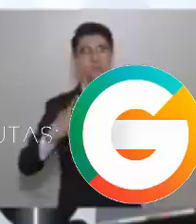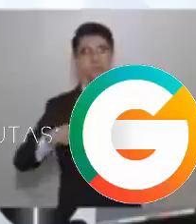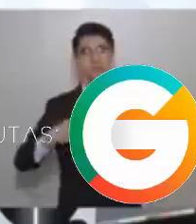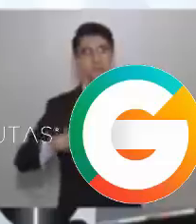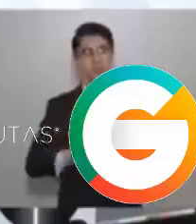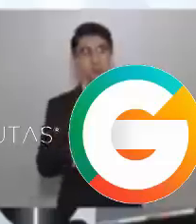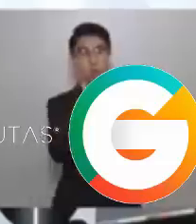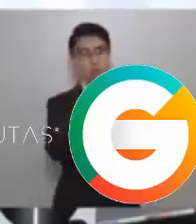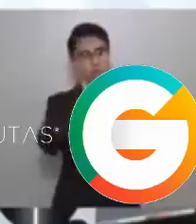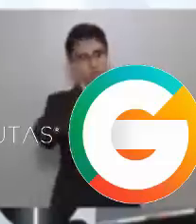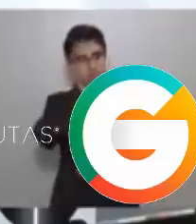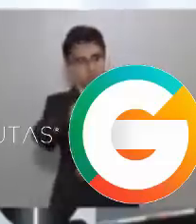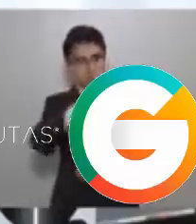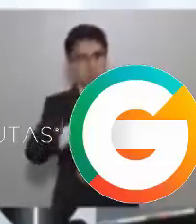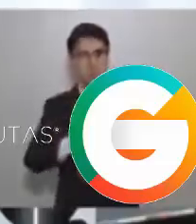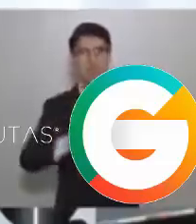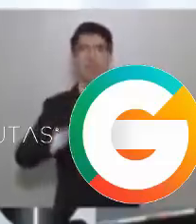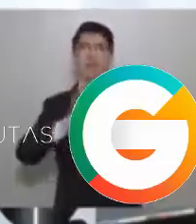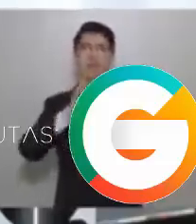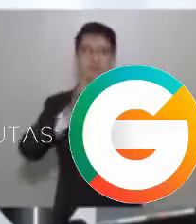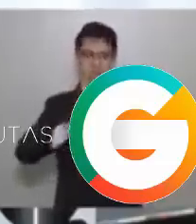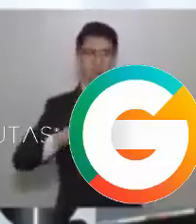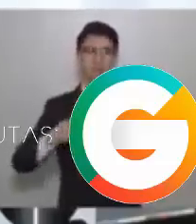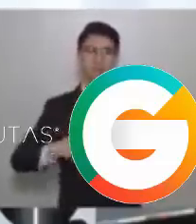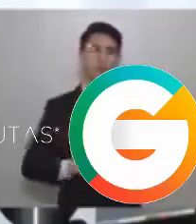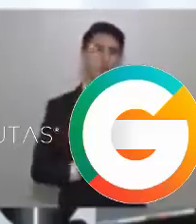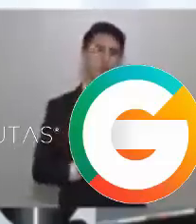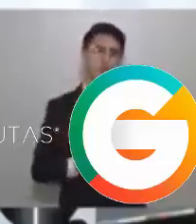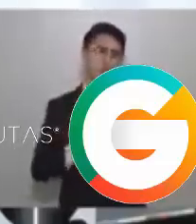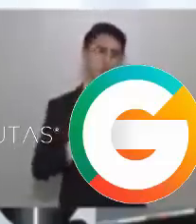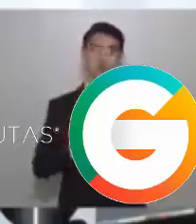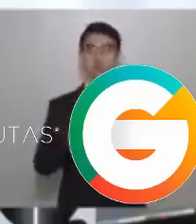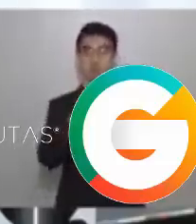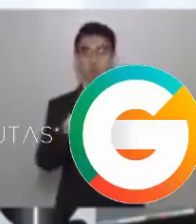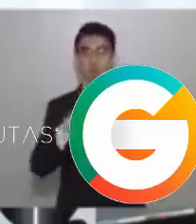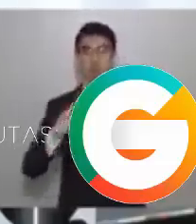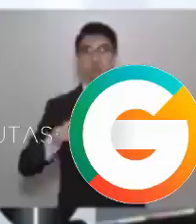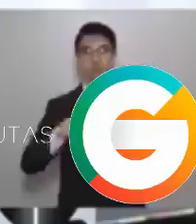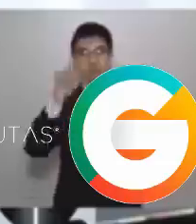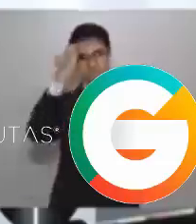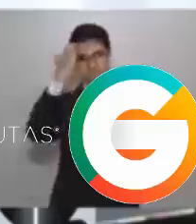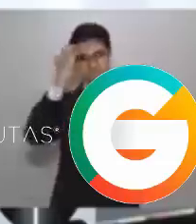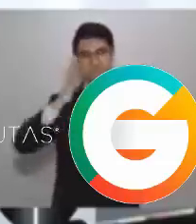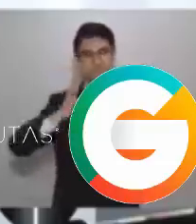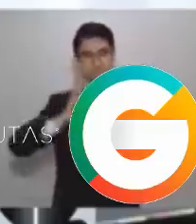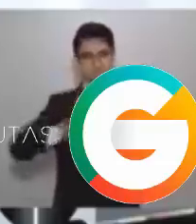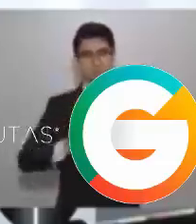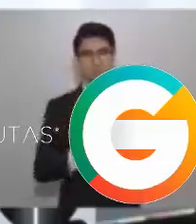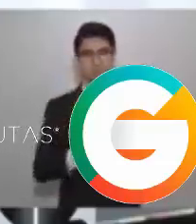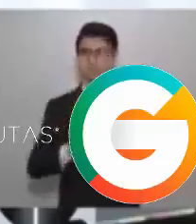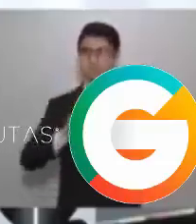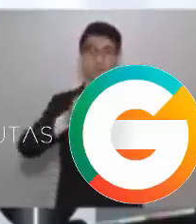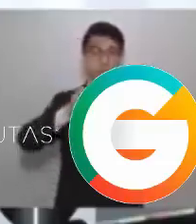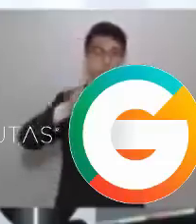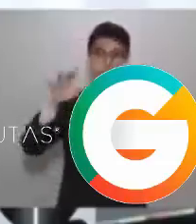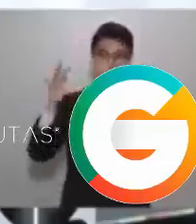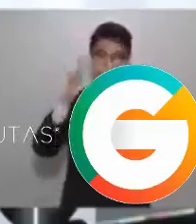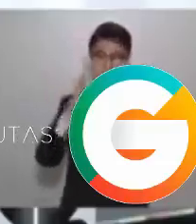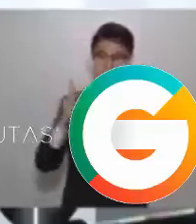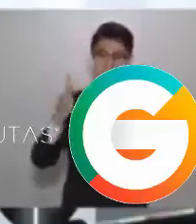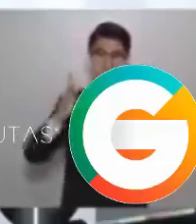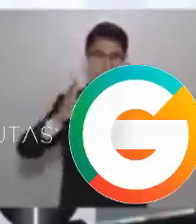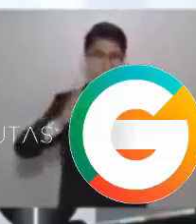cuyas identidades se han ventilado públicamente. En efecto, los datos hasta este